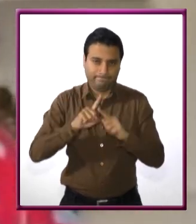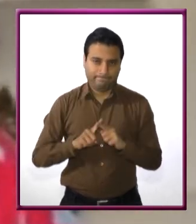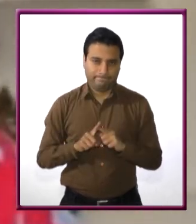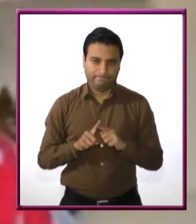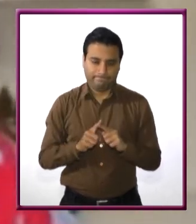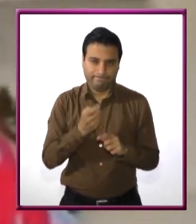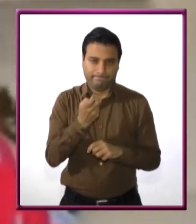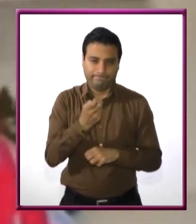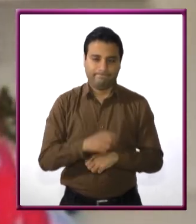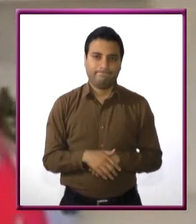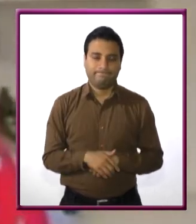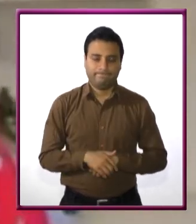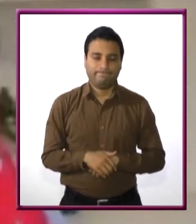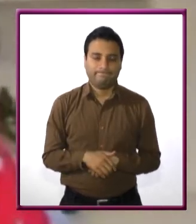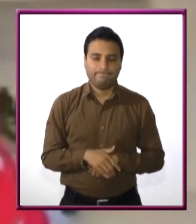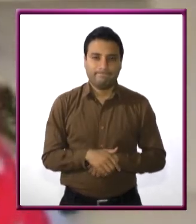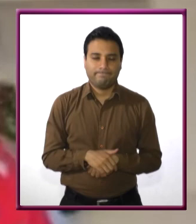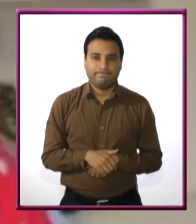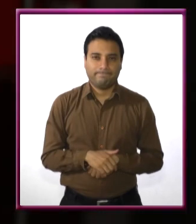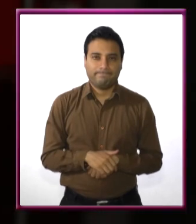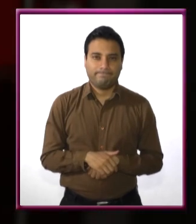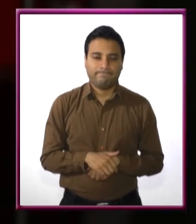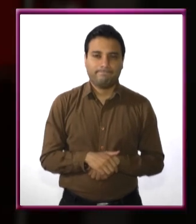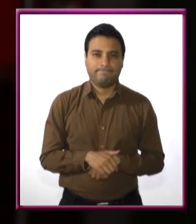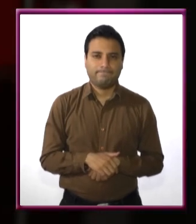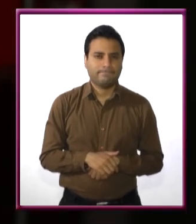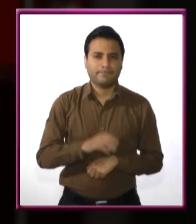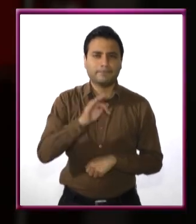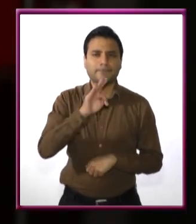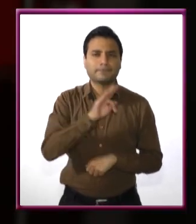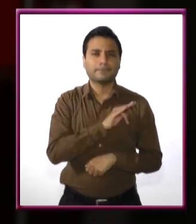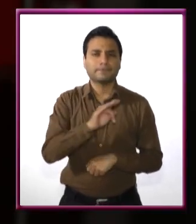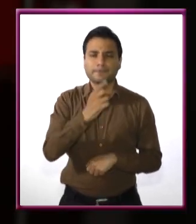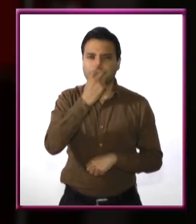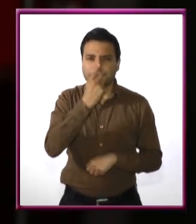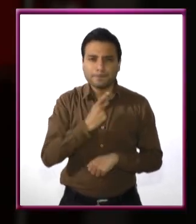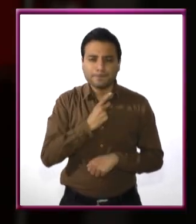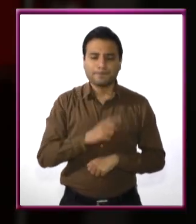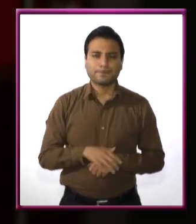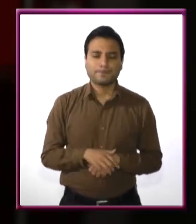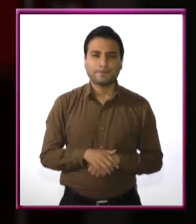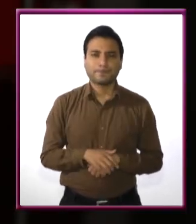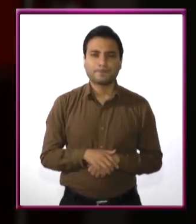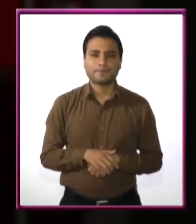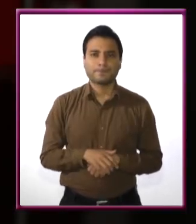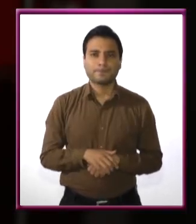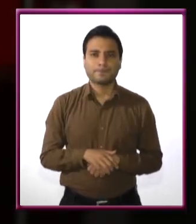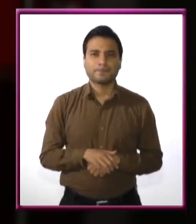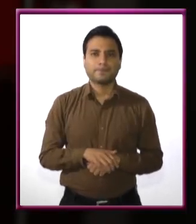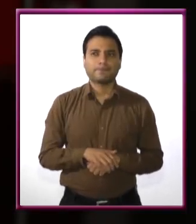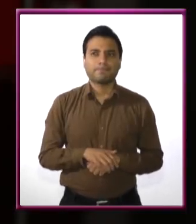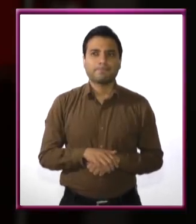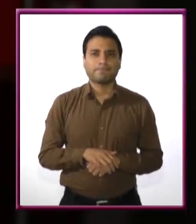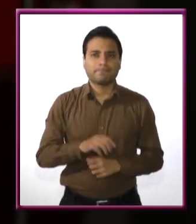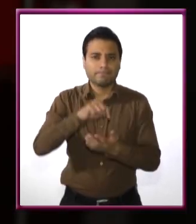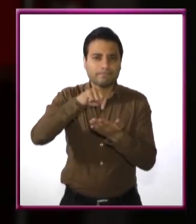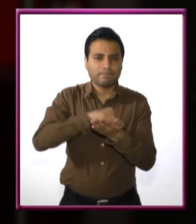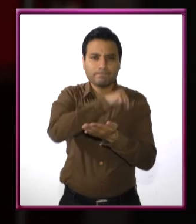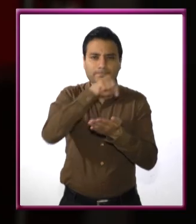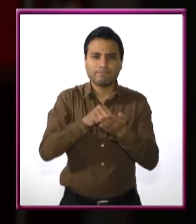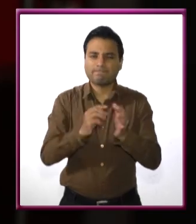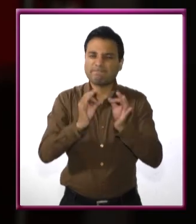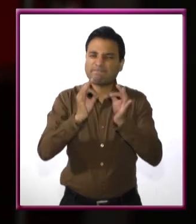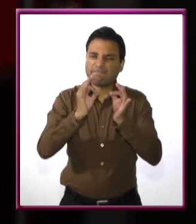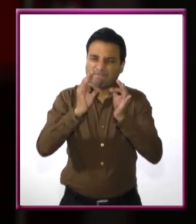con nuestros sentidos, ¿no? En el mundo natural. ¿Podría platicarnos ahora cuáles fueron las principales civilizaciones que